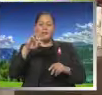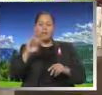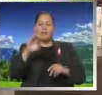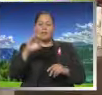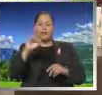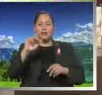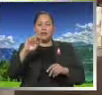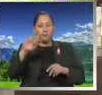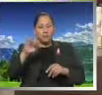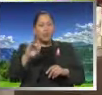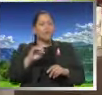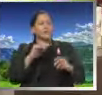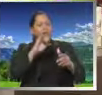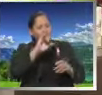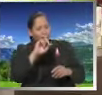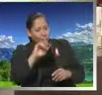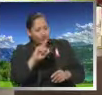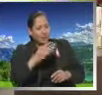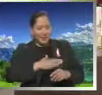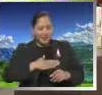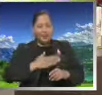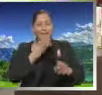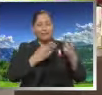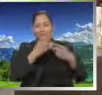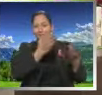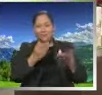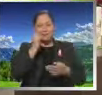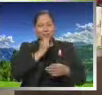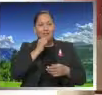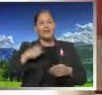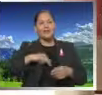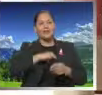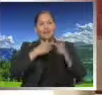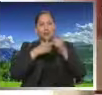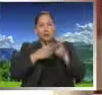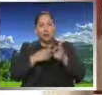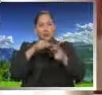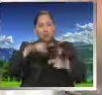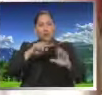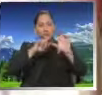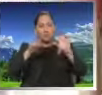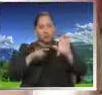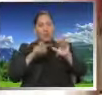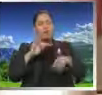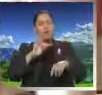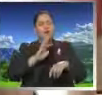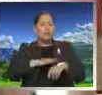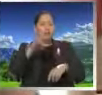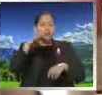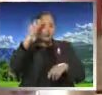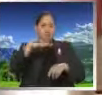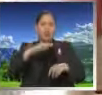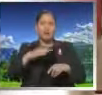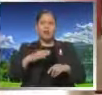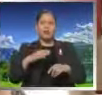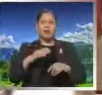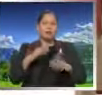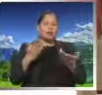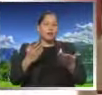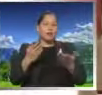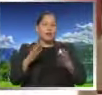gracias. Eduardo. Bienvenida siempre. Gracias. Nosotros vamos a continuar en tus ciudades, tenemos muchísimo, ya saben que se viene,